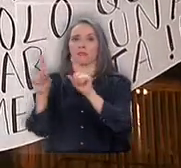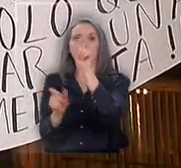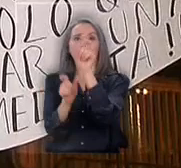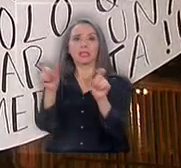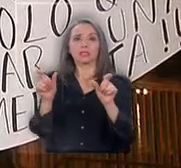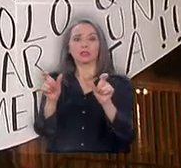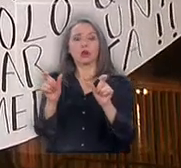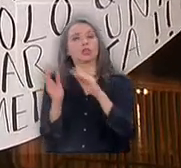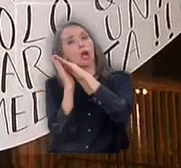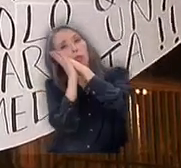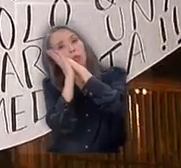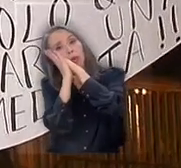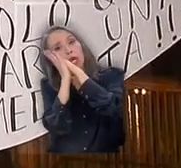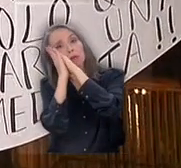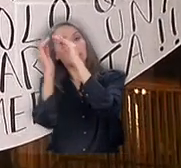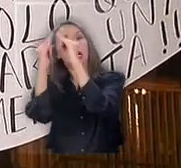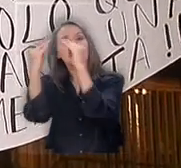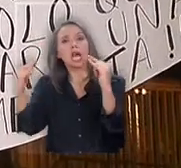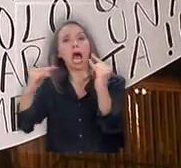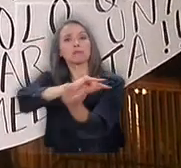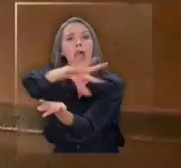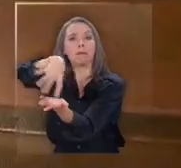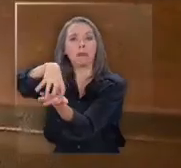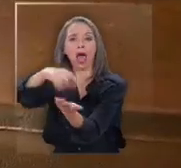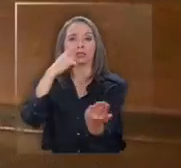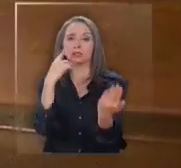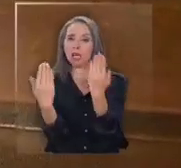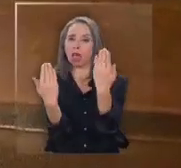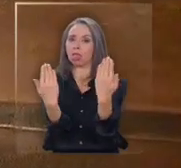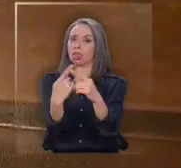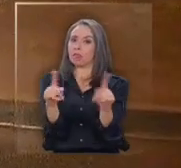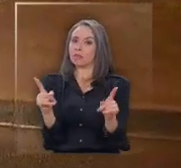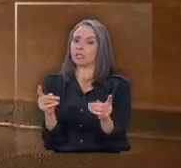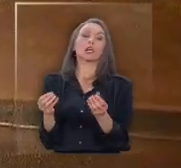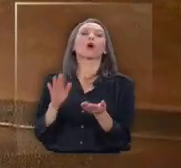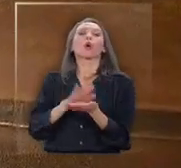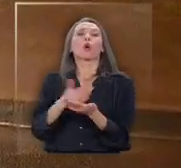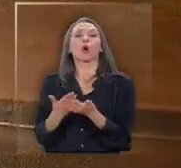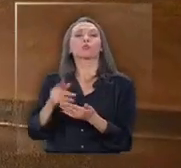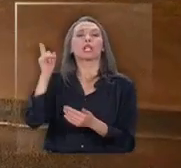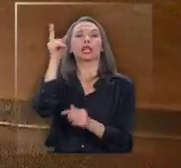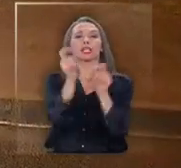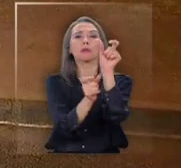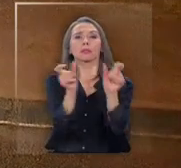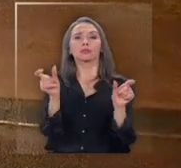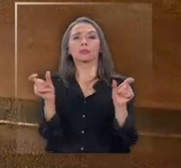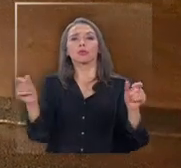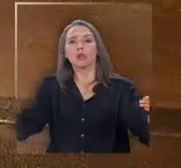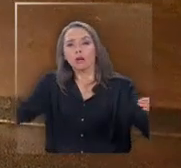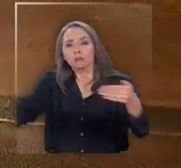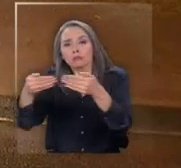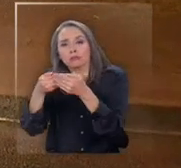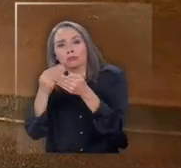gente que está en una plaza en una la situación en general cómo están siendo refugiados